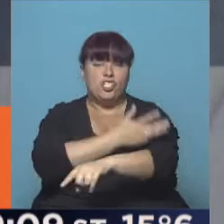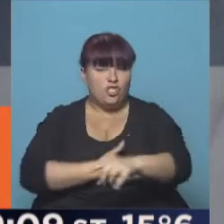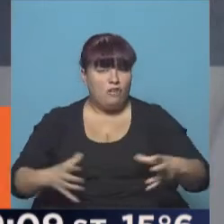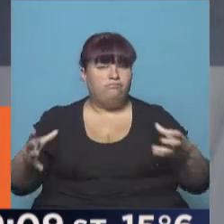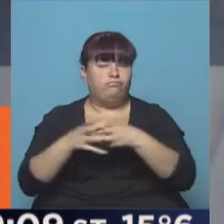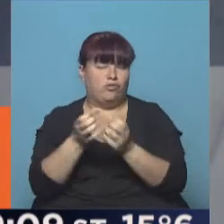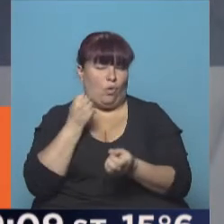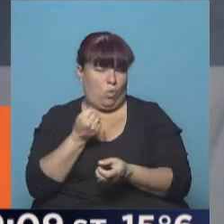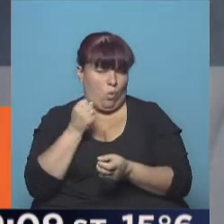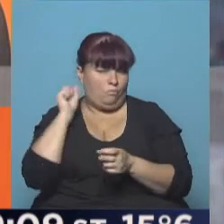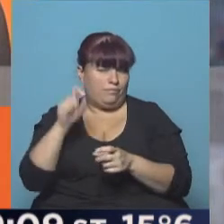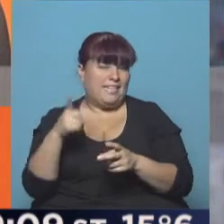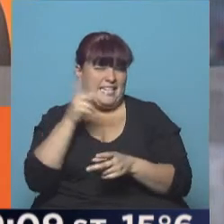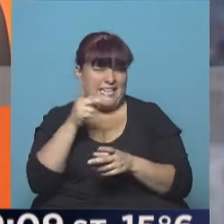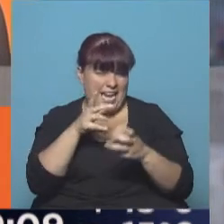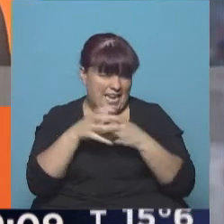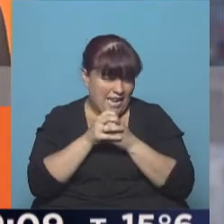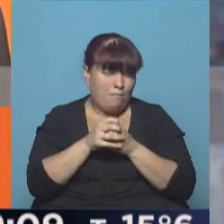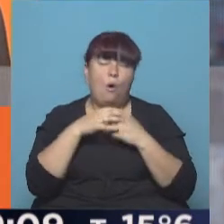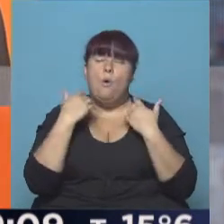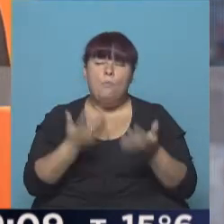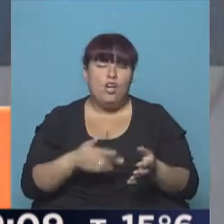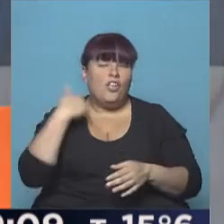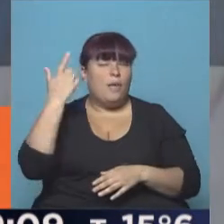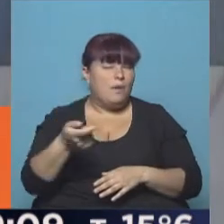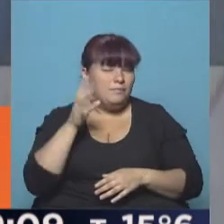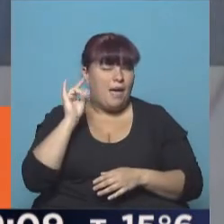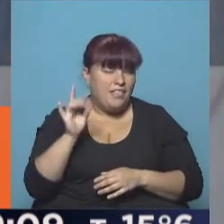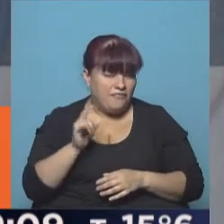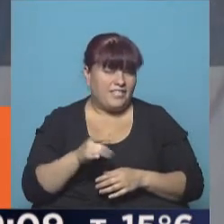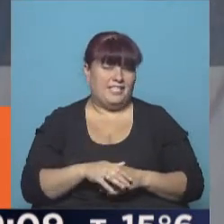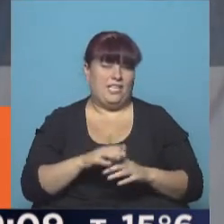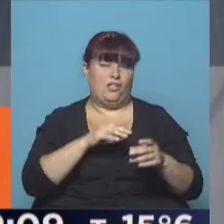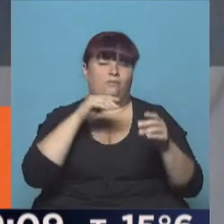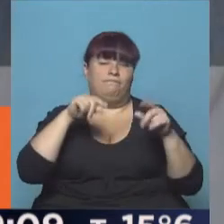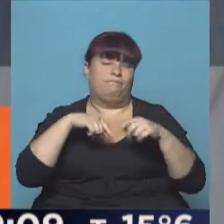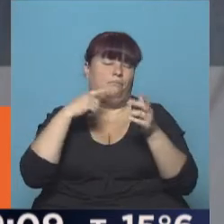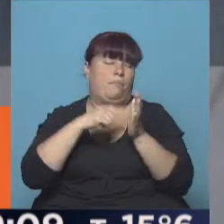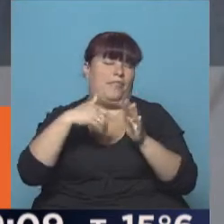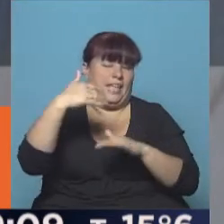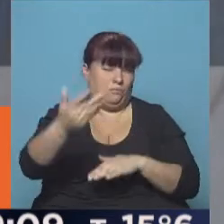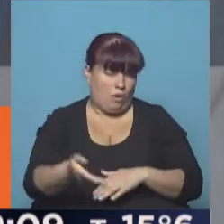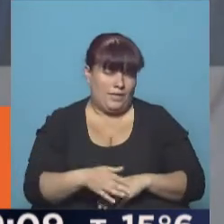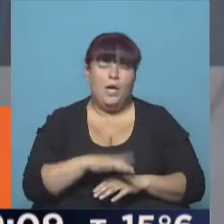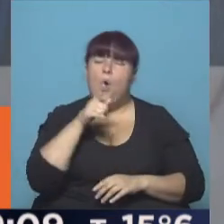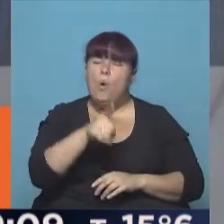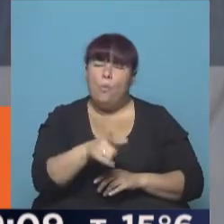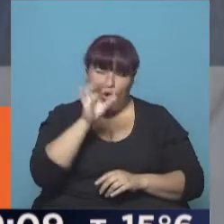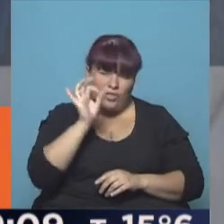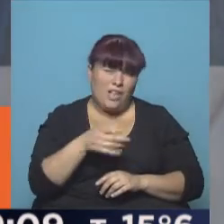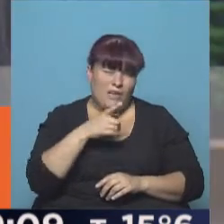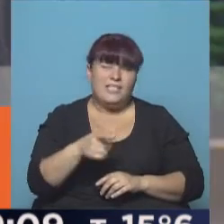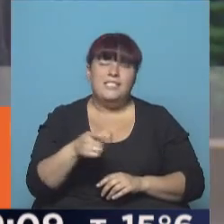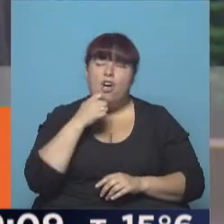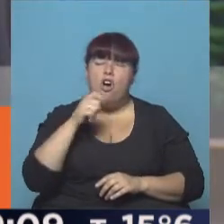núcleo más duro propio del kirchnerismo, y por eso después le costó más sumar en las instancias posteriores, ¿no? Jorge, ¿vos entendés que